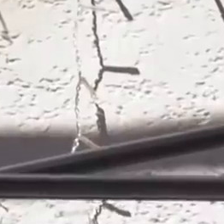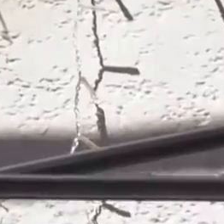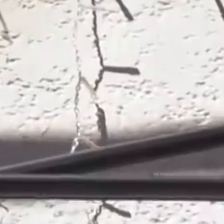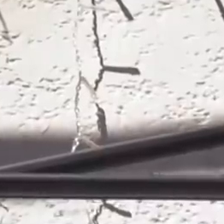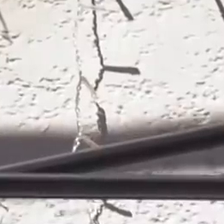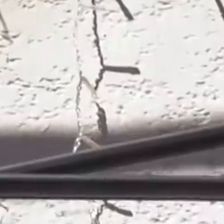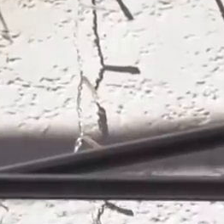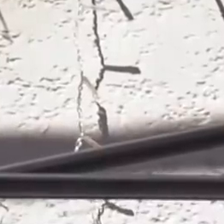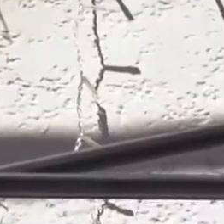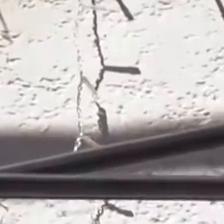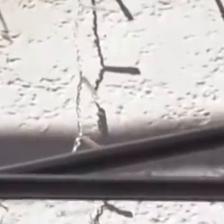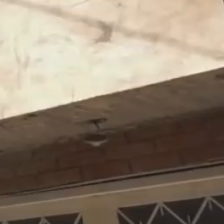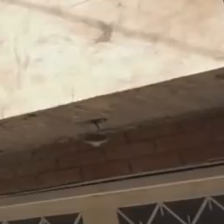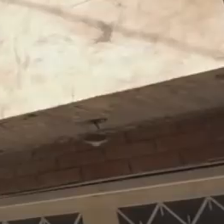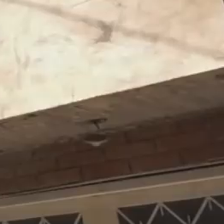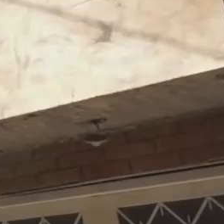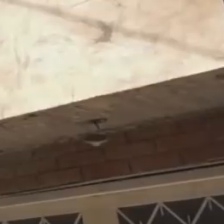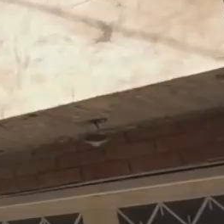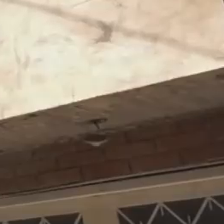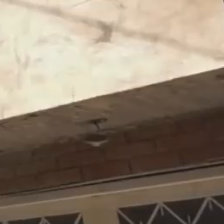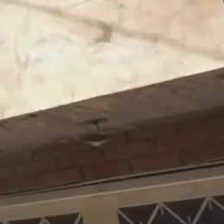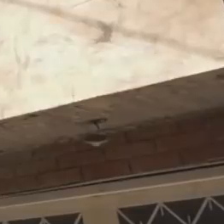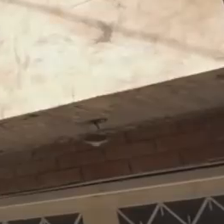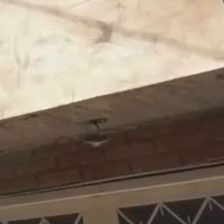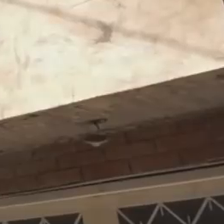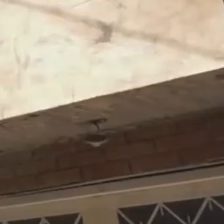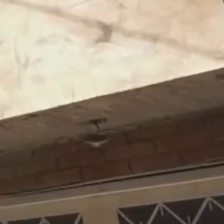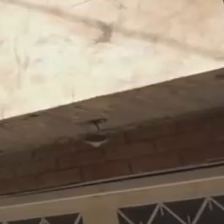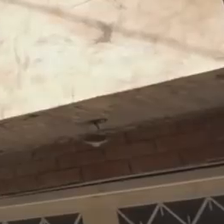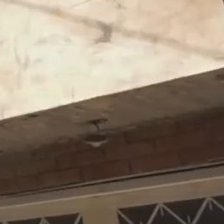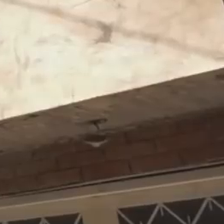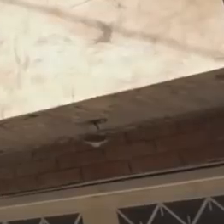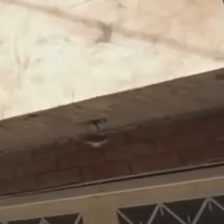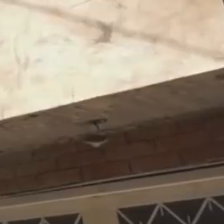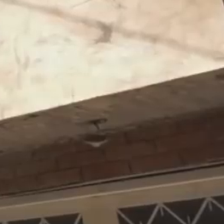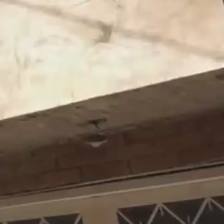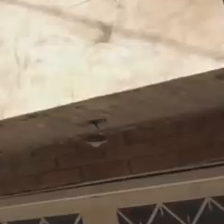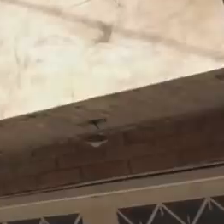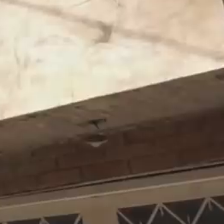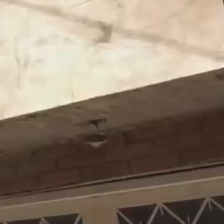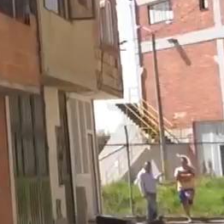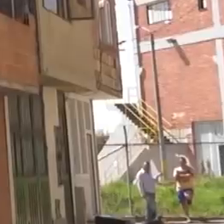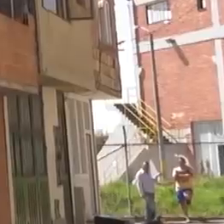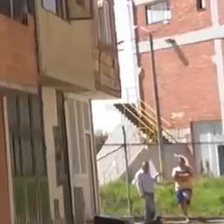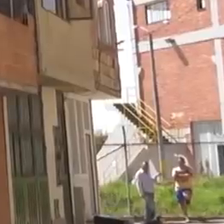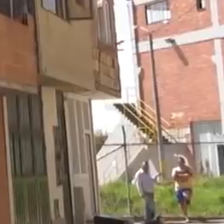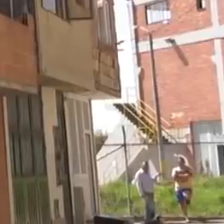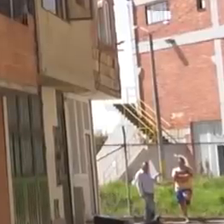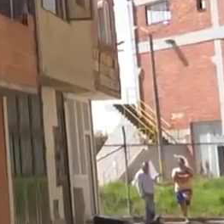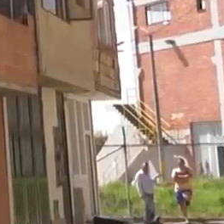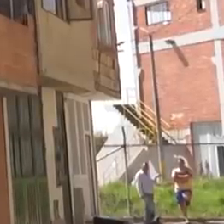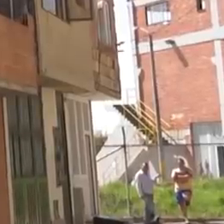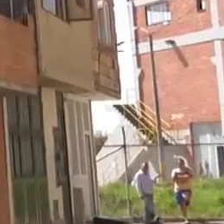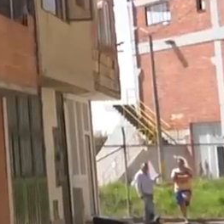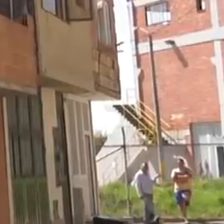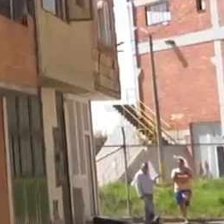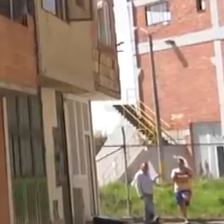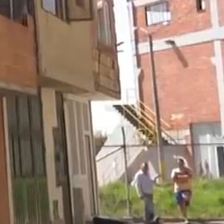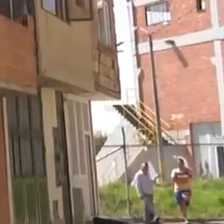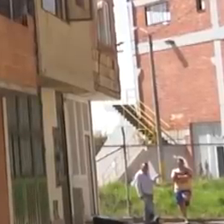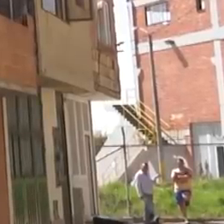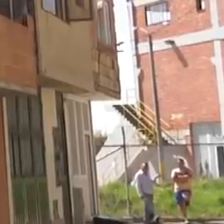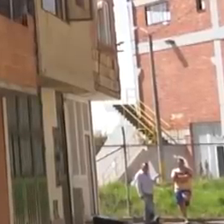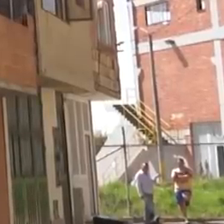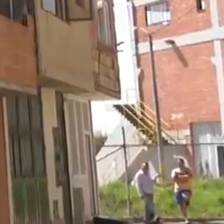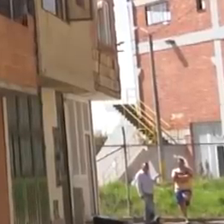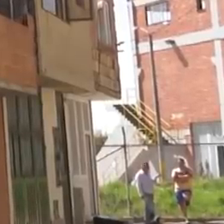personas. Todos ellos deben pasar la noche en una habitación de 4 metros por 3. Aseguran que el hambre no los abandona, pero sí la alcaldía.